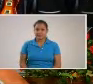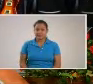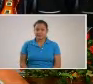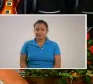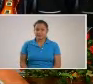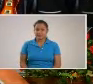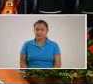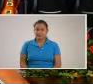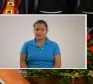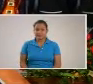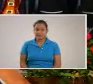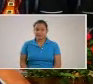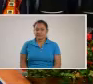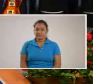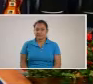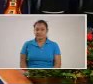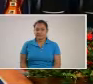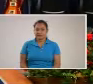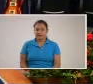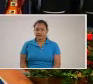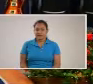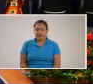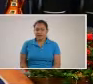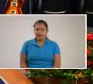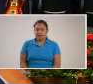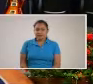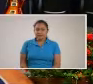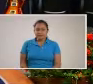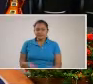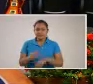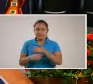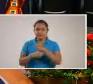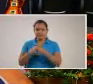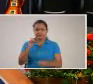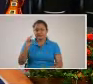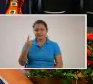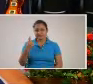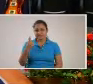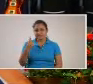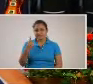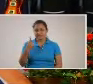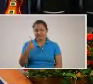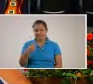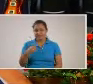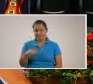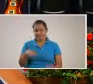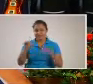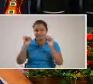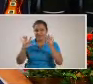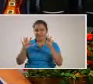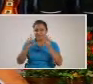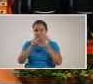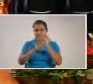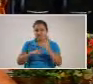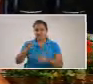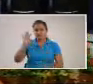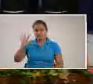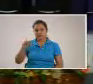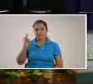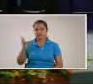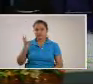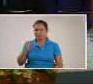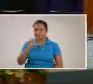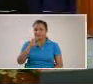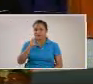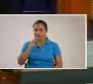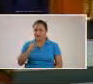par de versículos y vamos a ver aquí mismo en Génesis capítulo 10, solo que era el versículo 5, siempre hablando de los